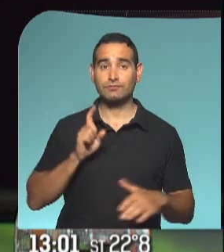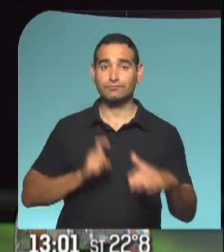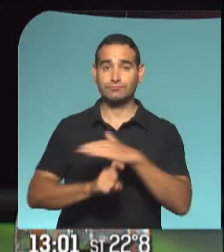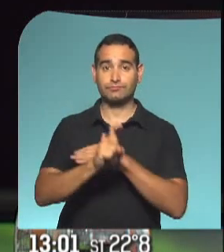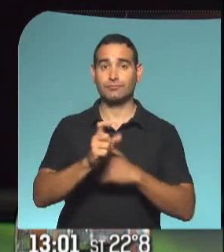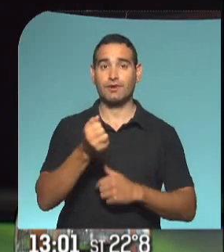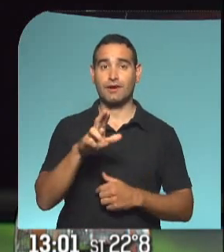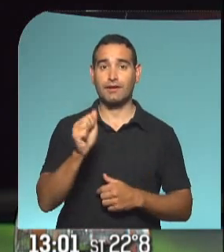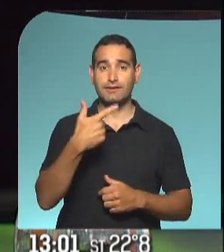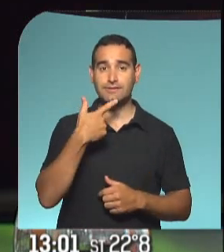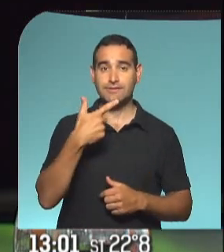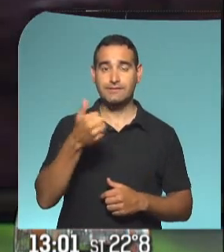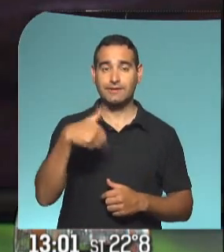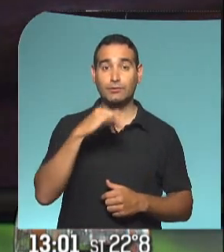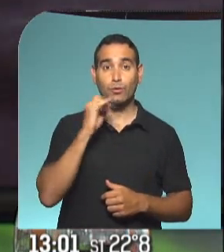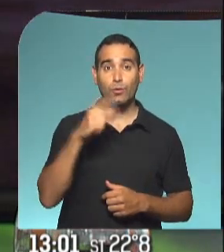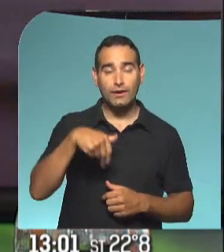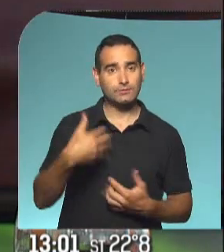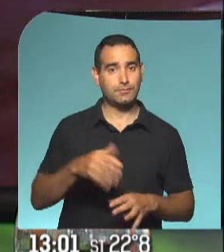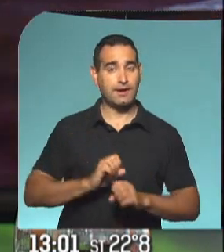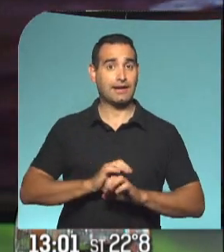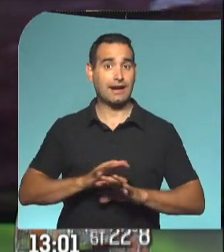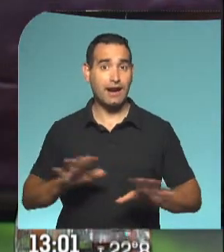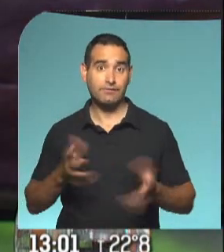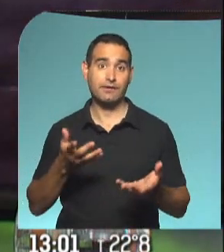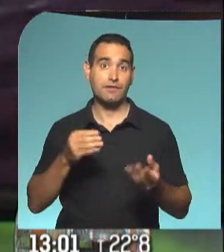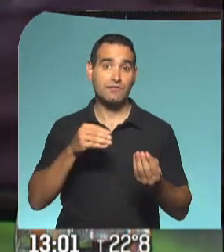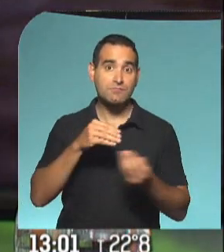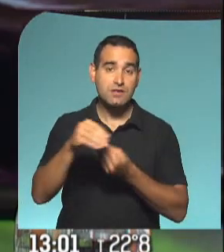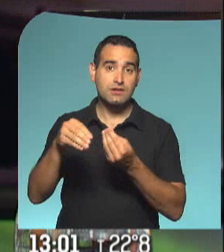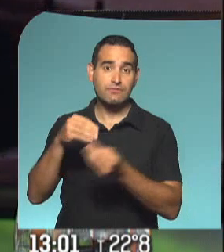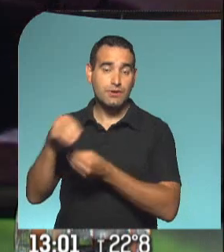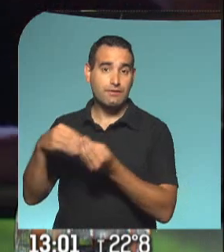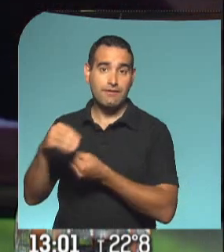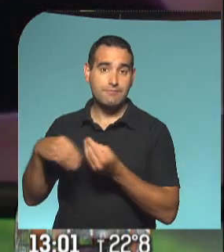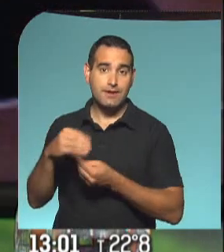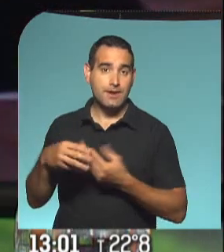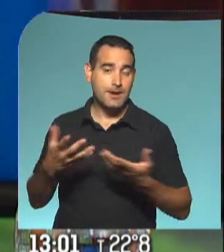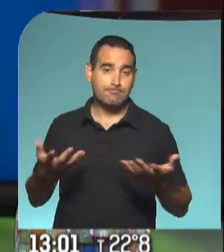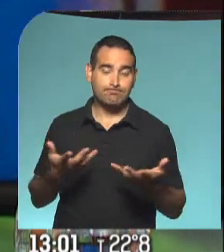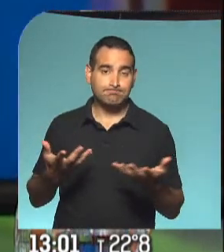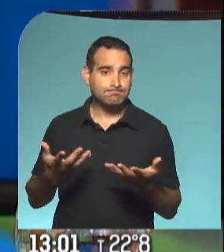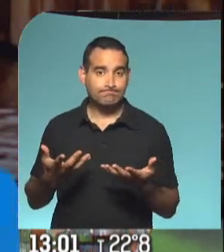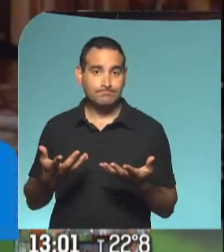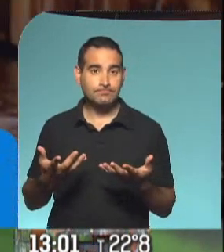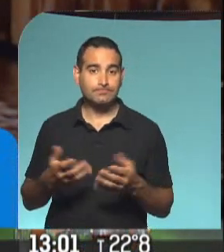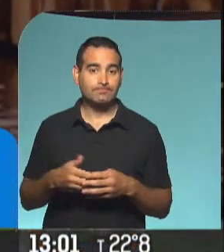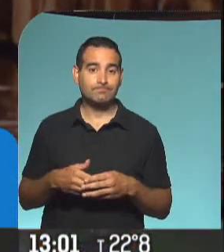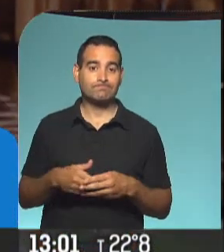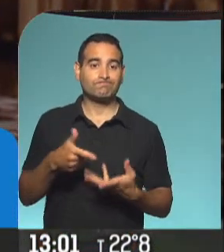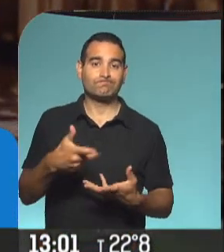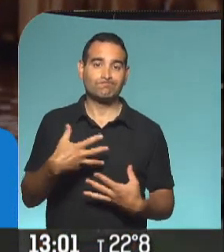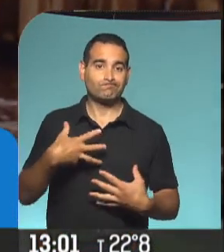Juan fue realmente muy grave, porque hay familias que todavía no logran convivir